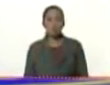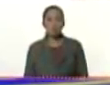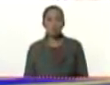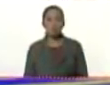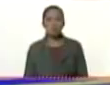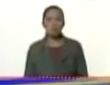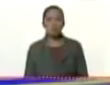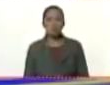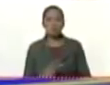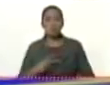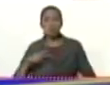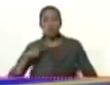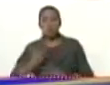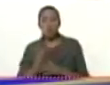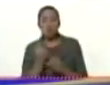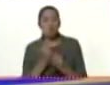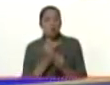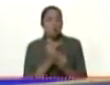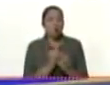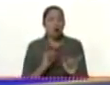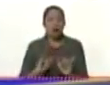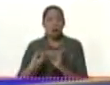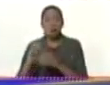con trabajo voluntario,